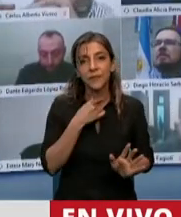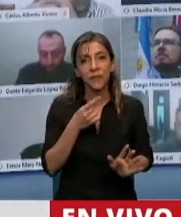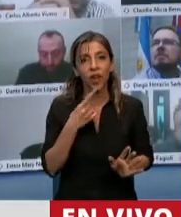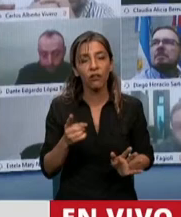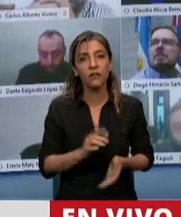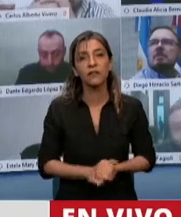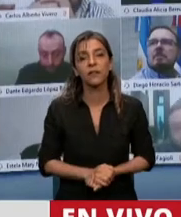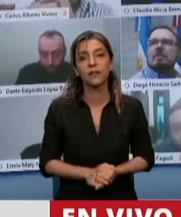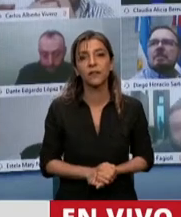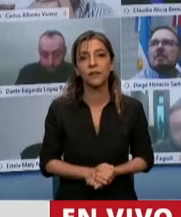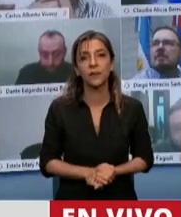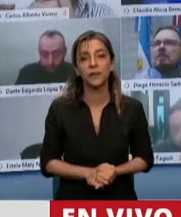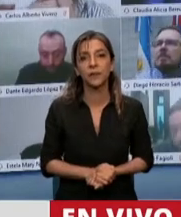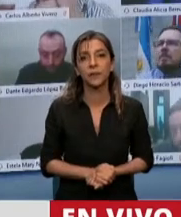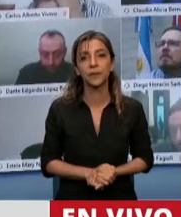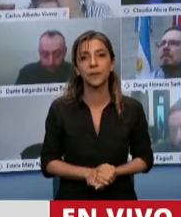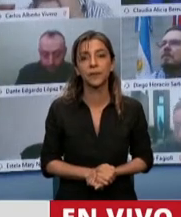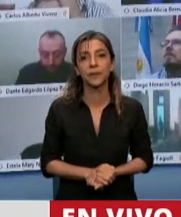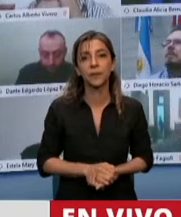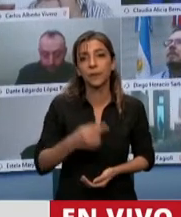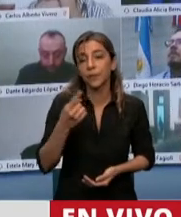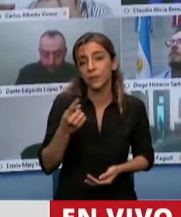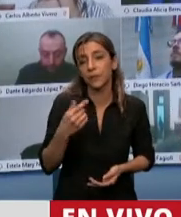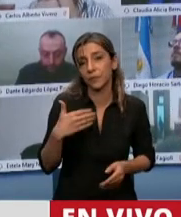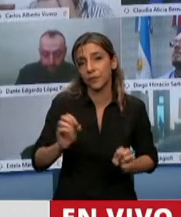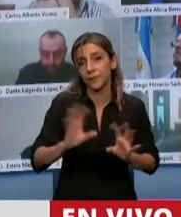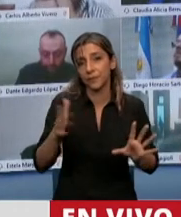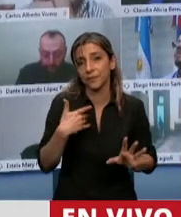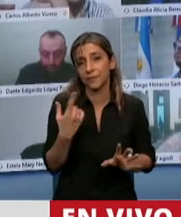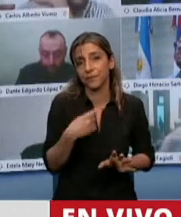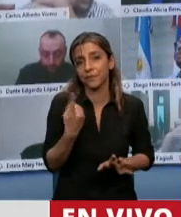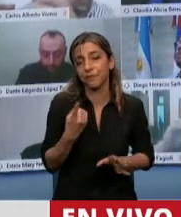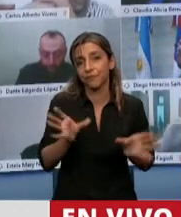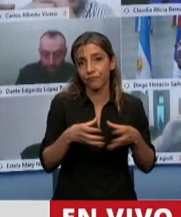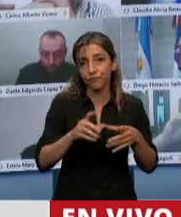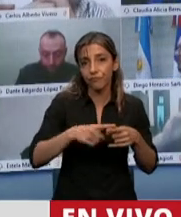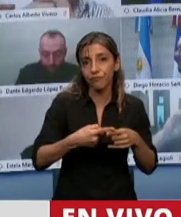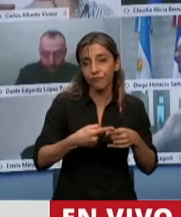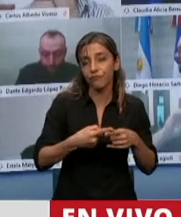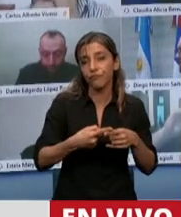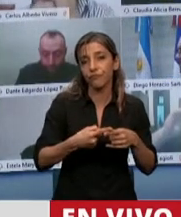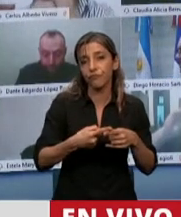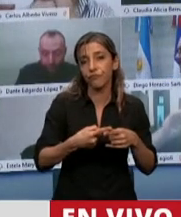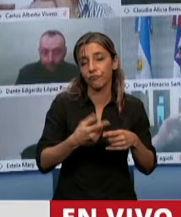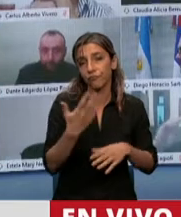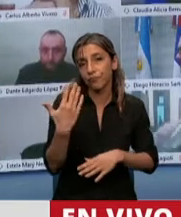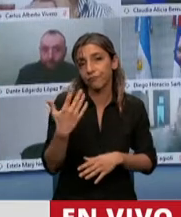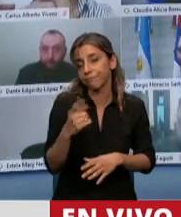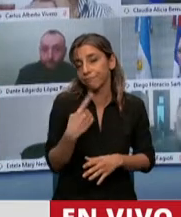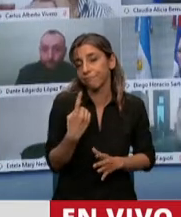lugar, queda absolutamente claro, y es la expresión de nuestro bloque, que estamos en